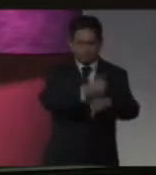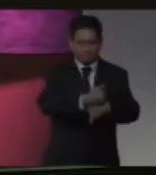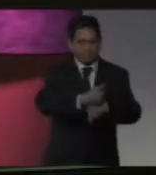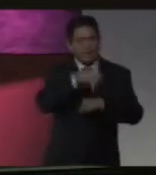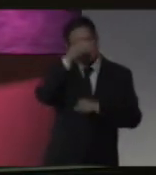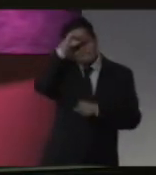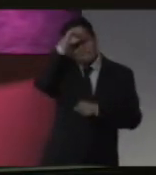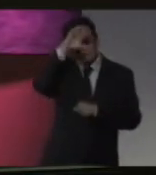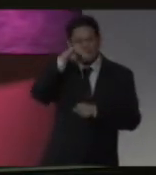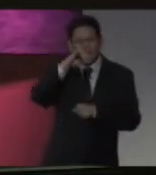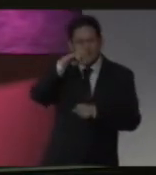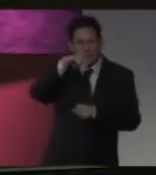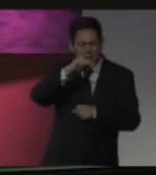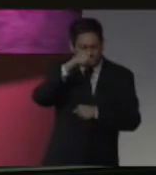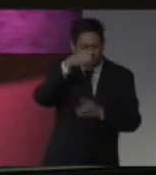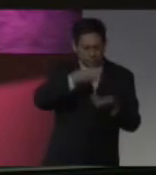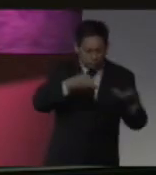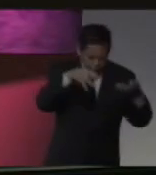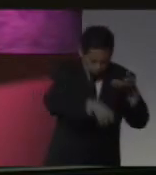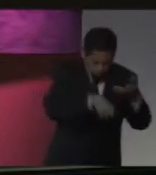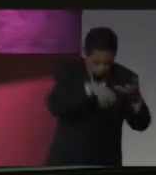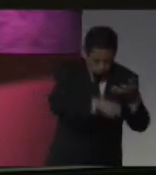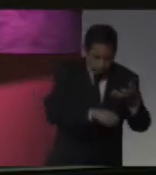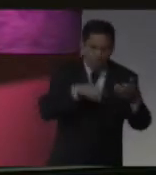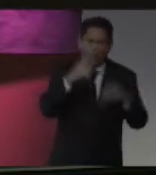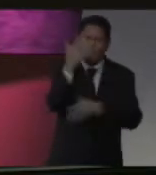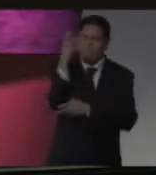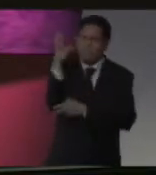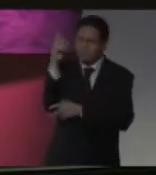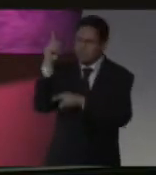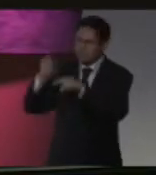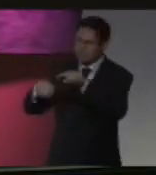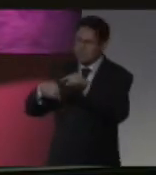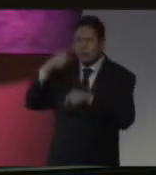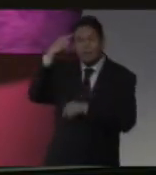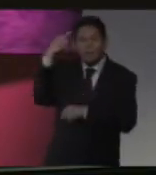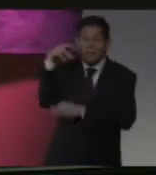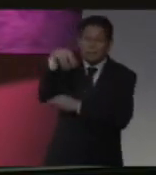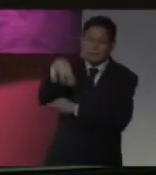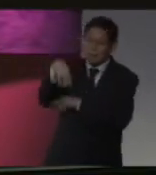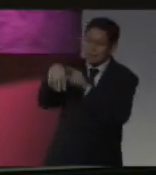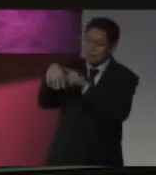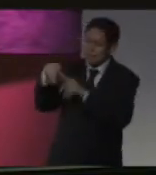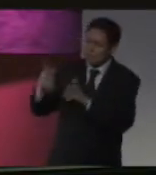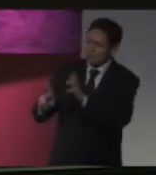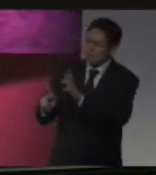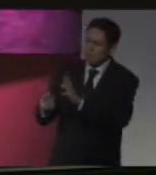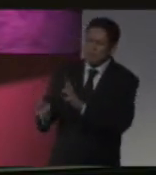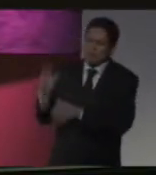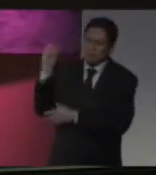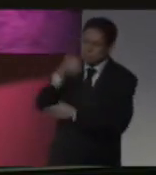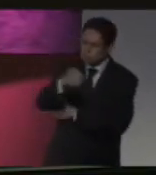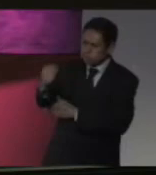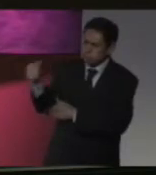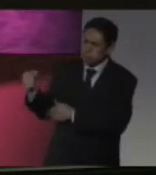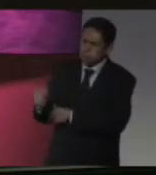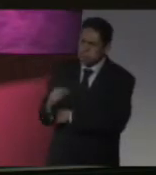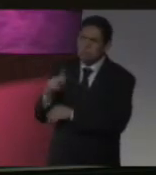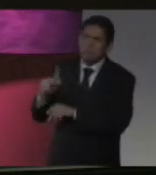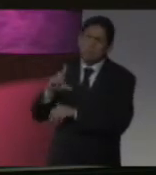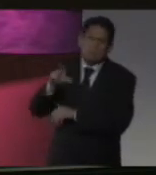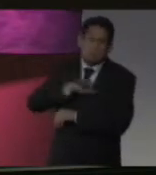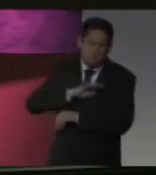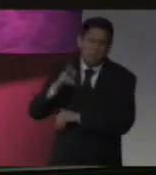devastar nuestros bosques para sembrar palma africana y producir biodiesel, ya lo dije, a desviar la producción de alimentos del mercado interno